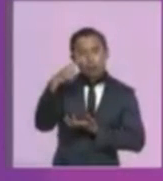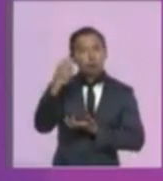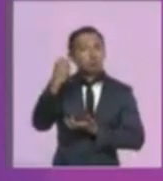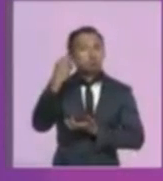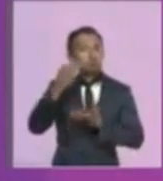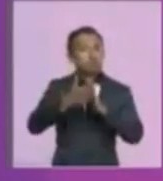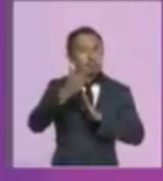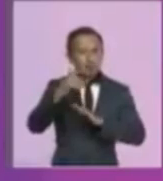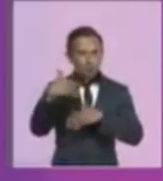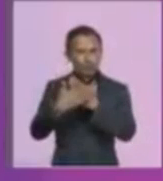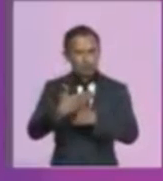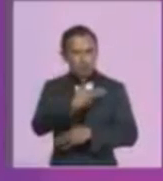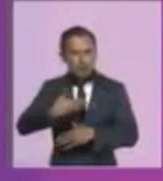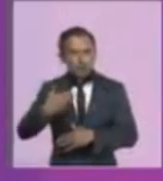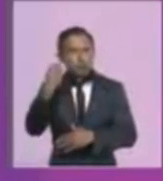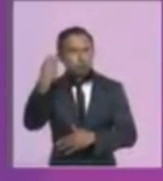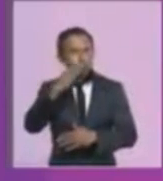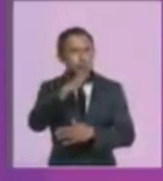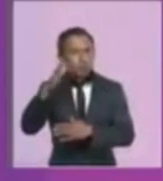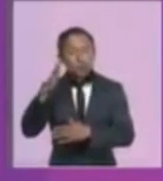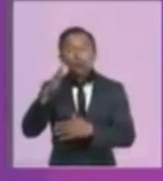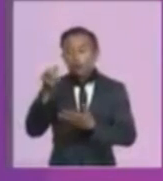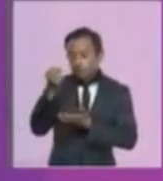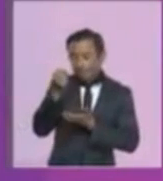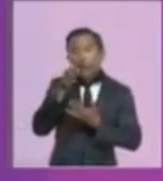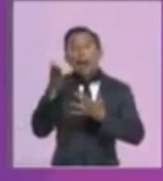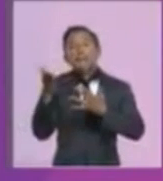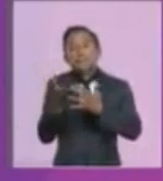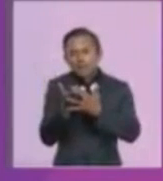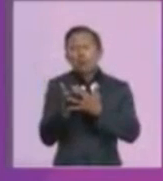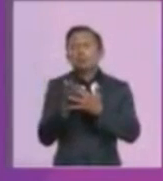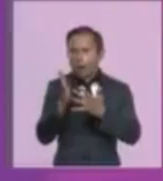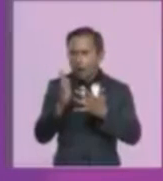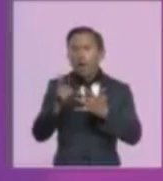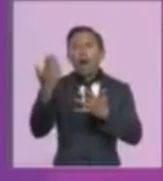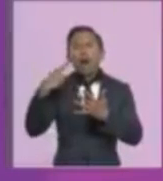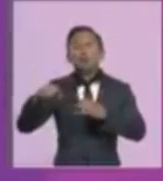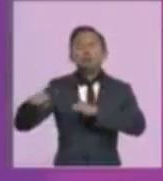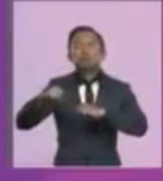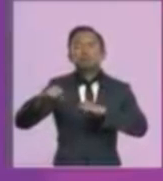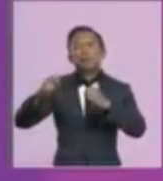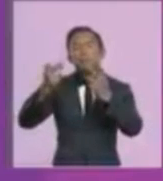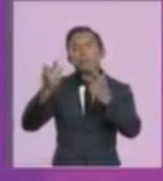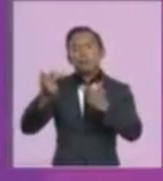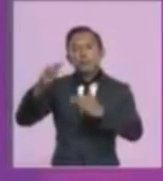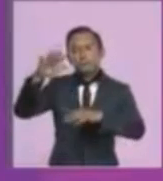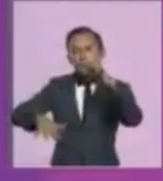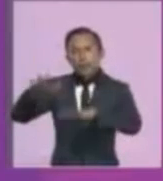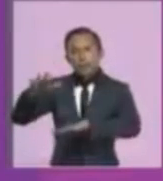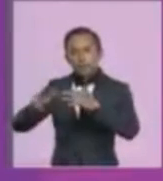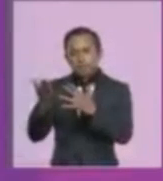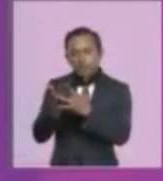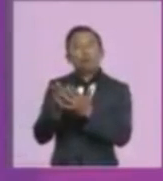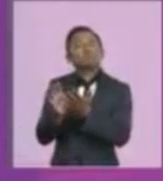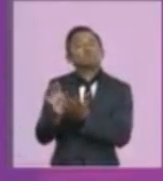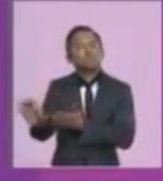campaña presidencial a damnificados. Llevamos entregados alrededor de 70